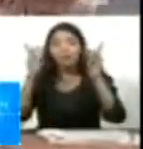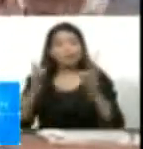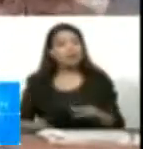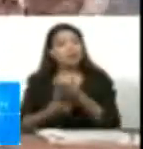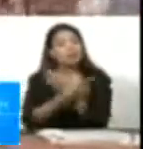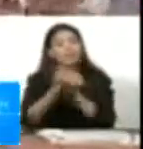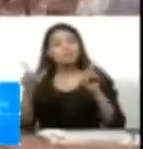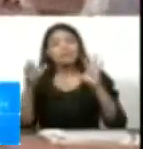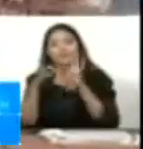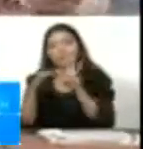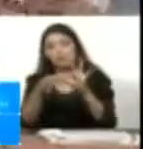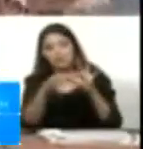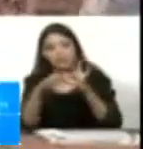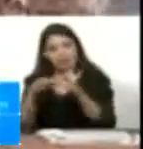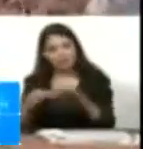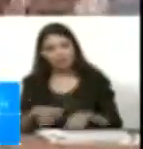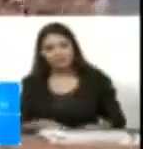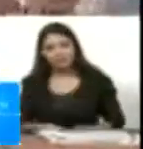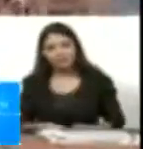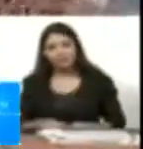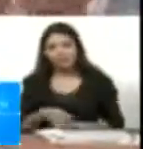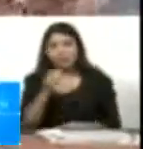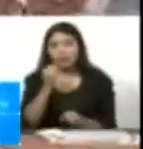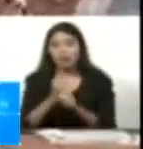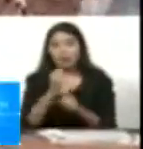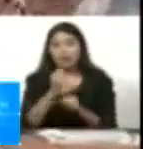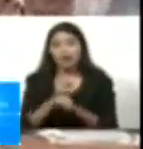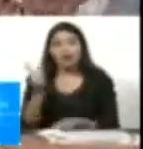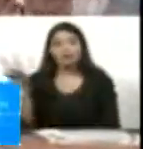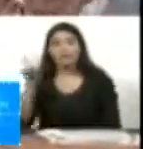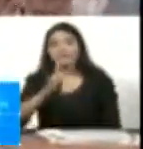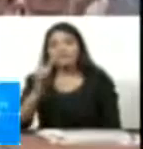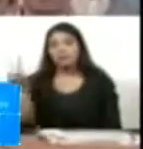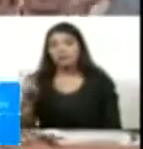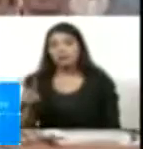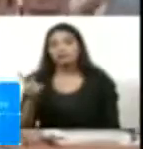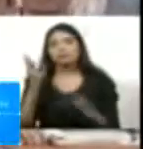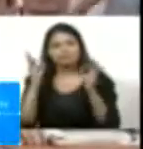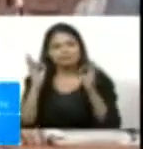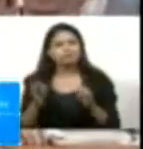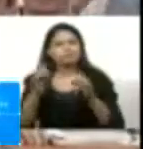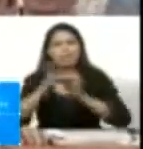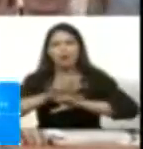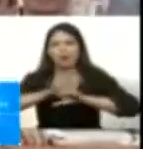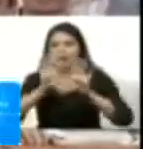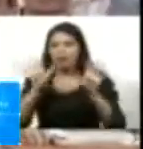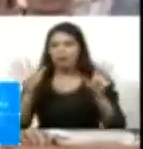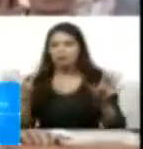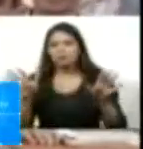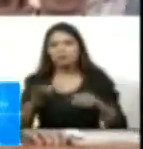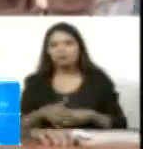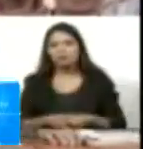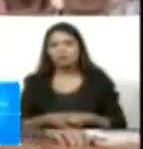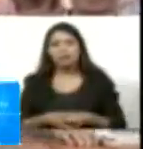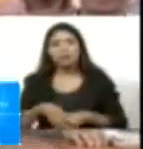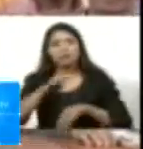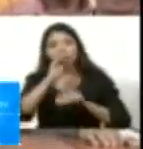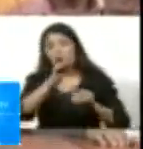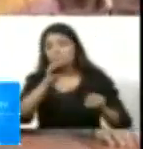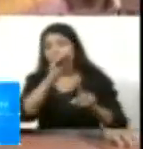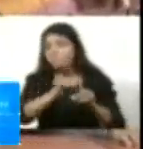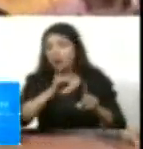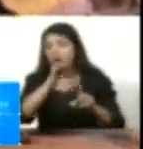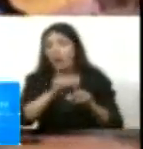y soberanamente. La clase obrera venezolana está absolutamente clara en que estos llamados solo tienen